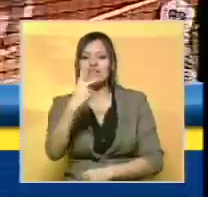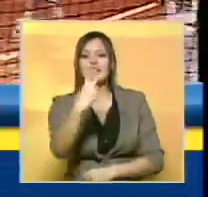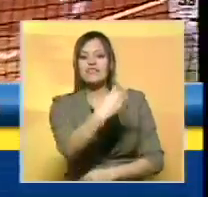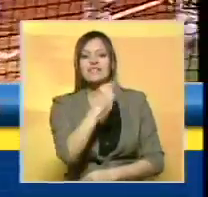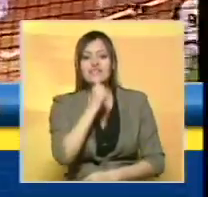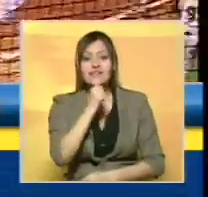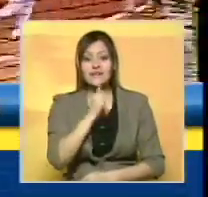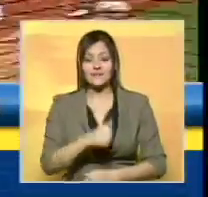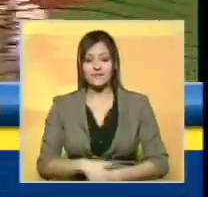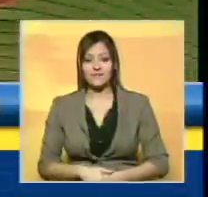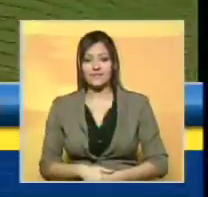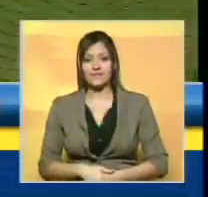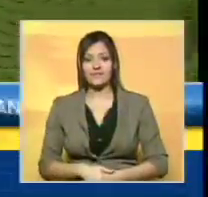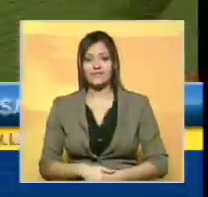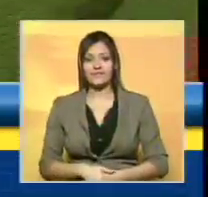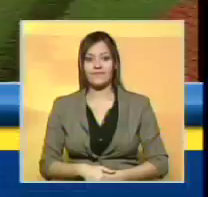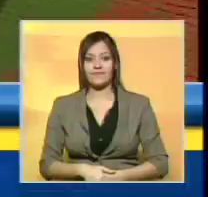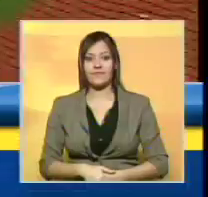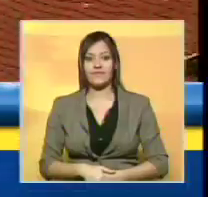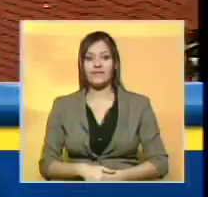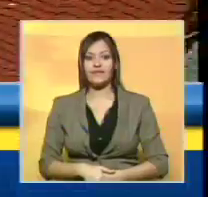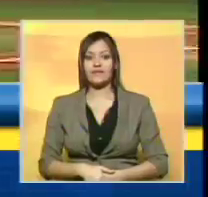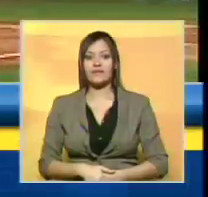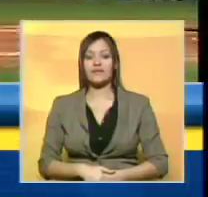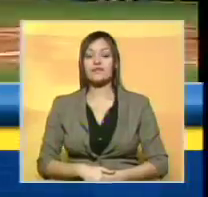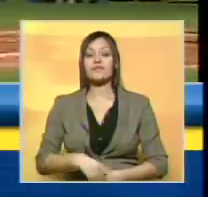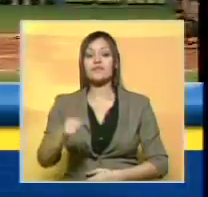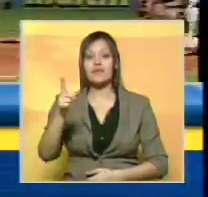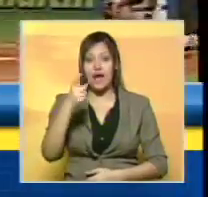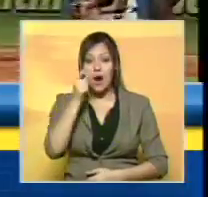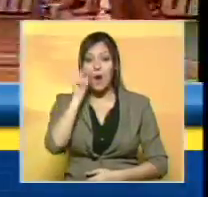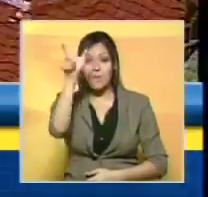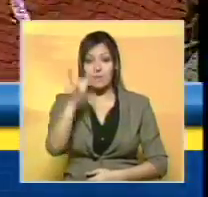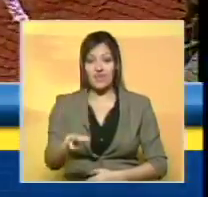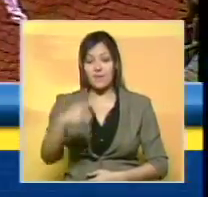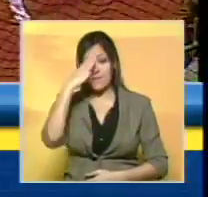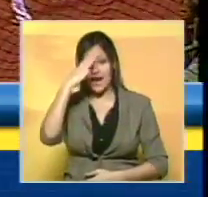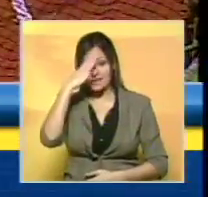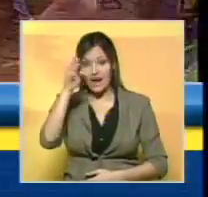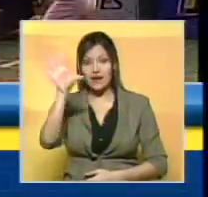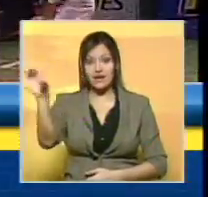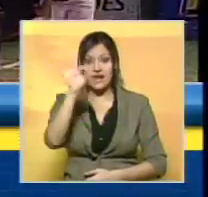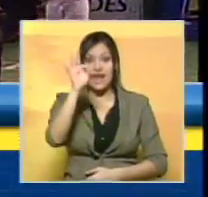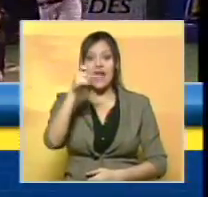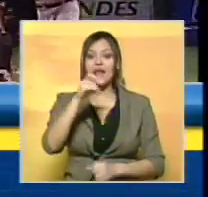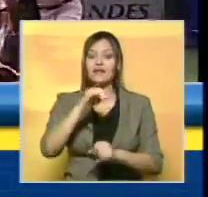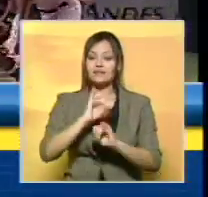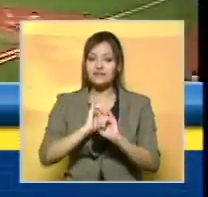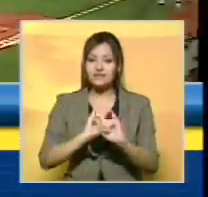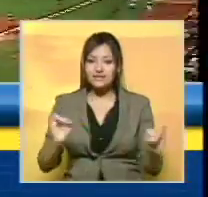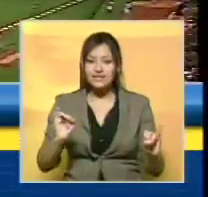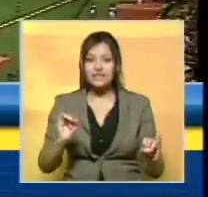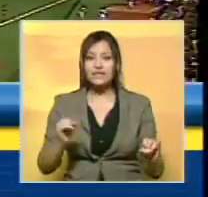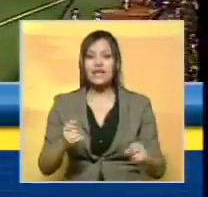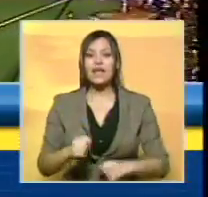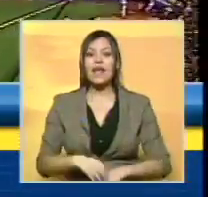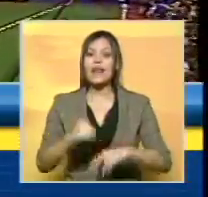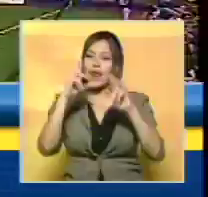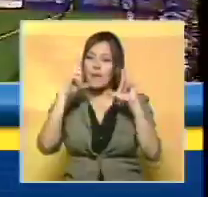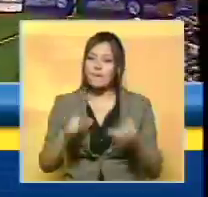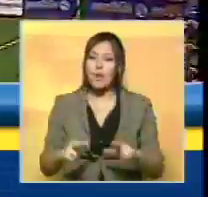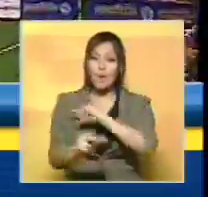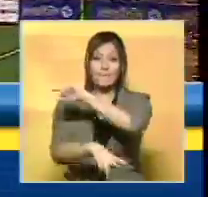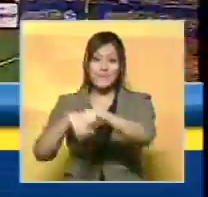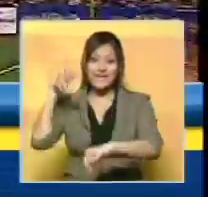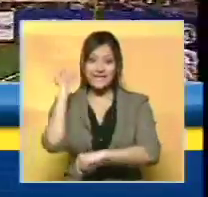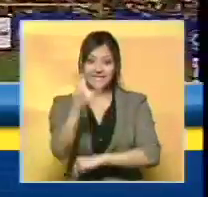Aldrich. Jugadores del Magallanes, la cual se reforzaron con varios pitchers que estaban